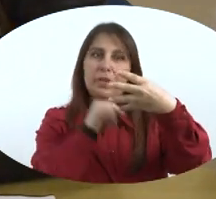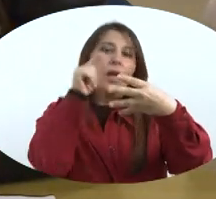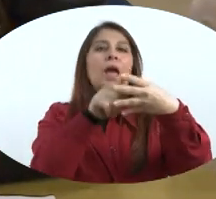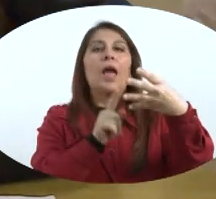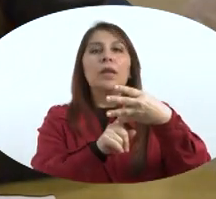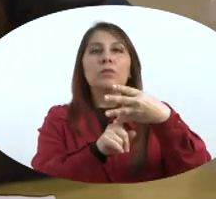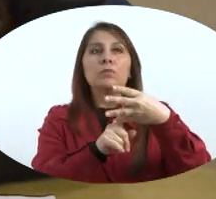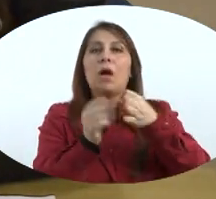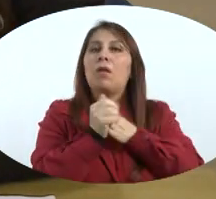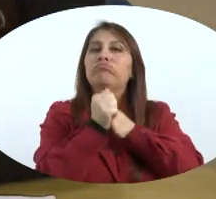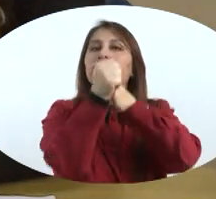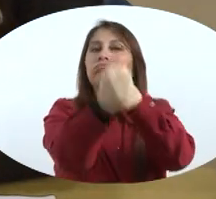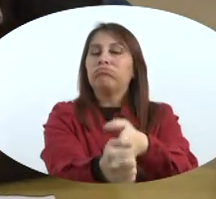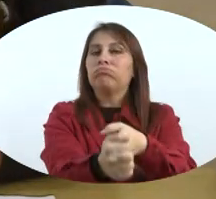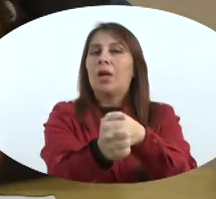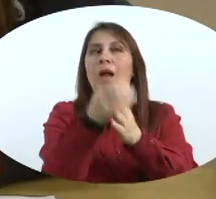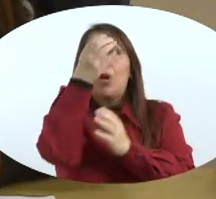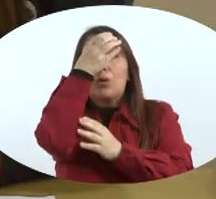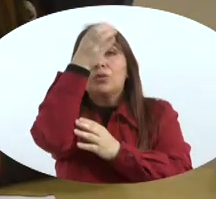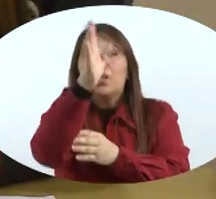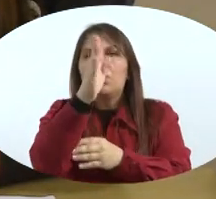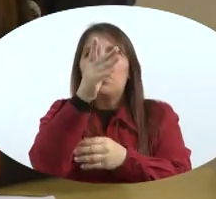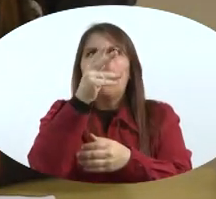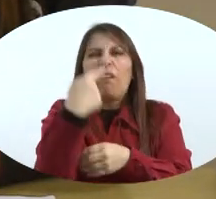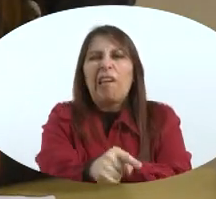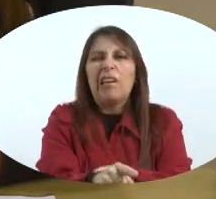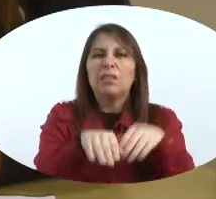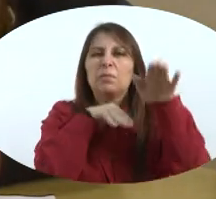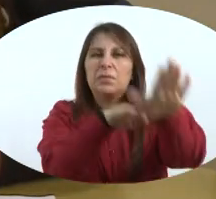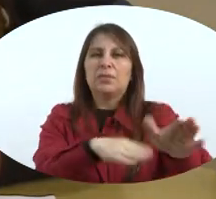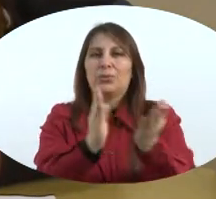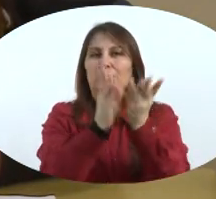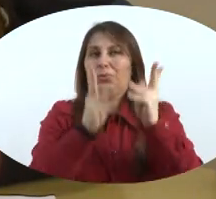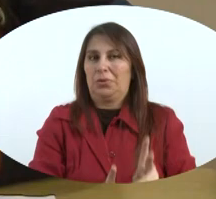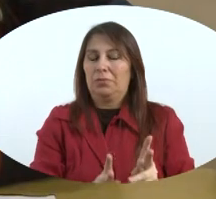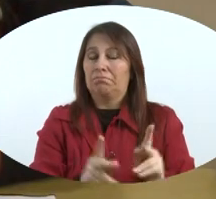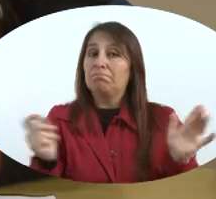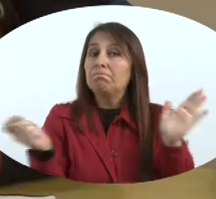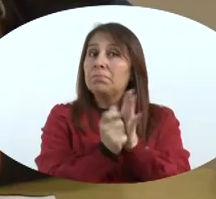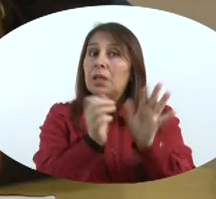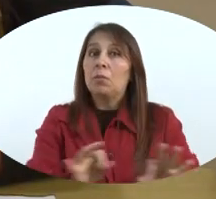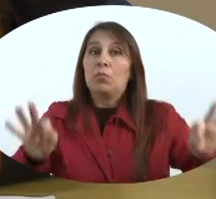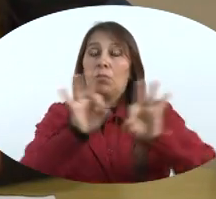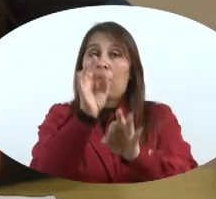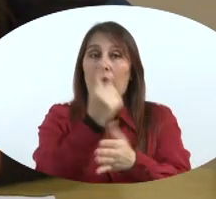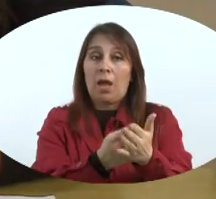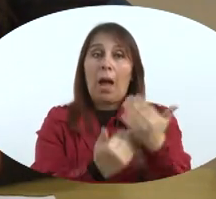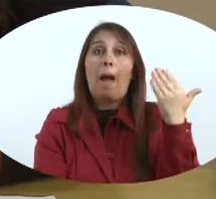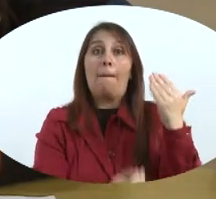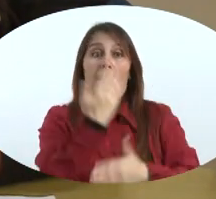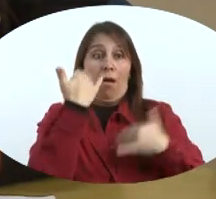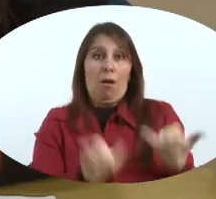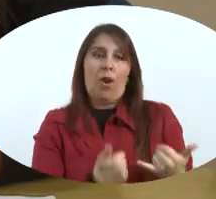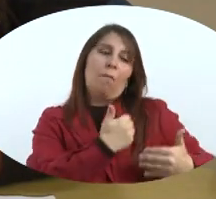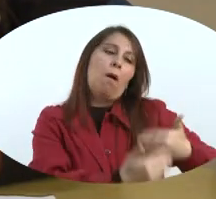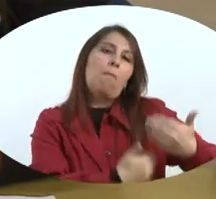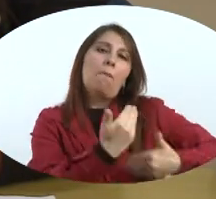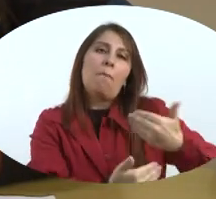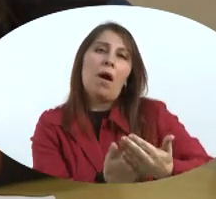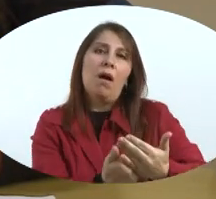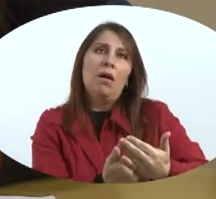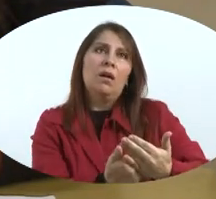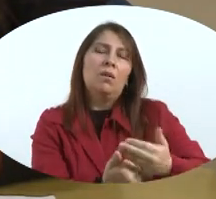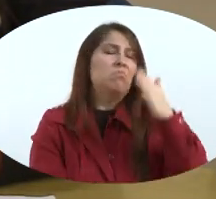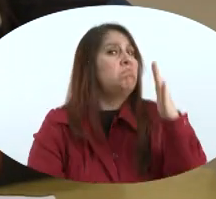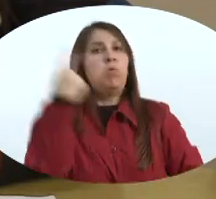regir en últimas lo que es nuestra concepción de la representación estudiantil pero es importante también decir que este camino que nosotros emprendemos no es de la noche